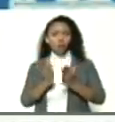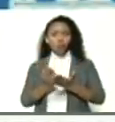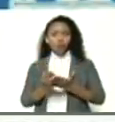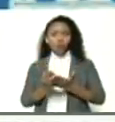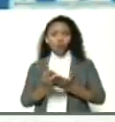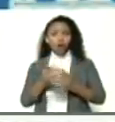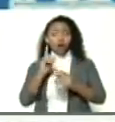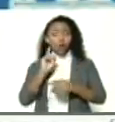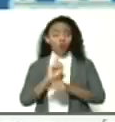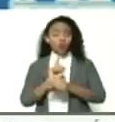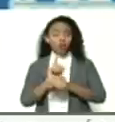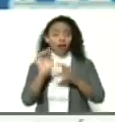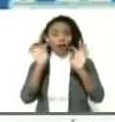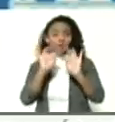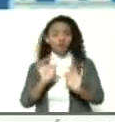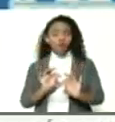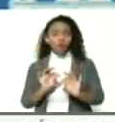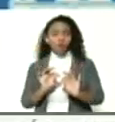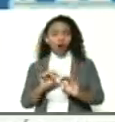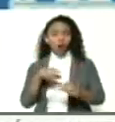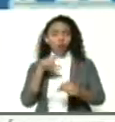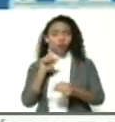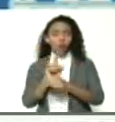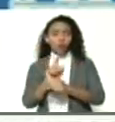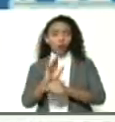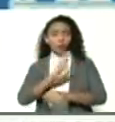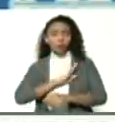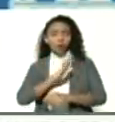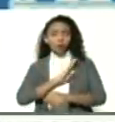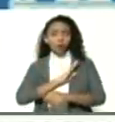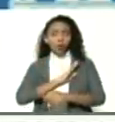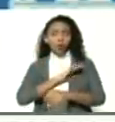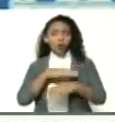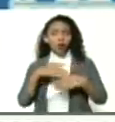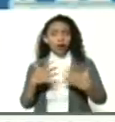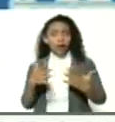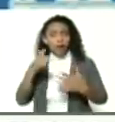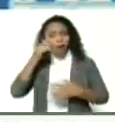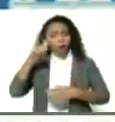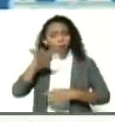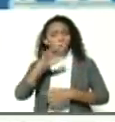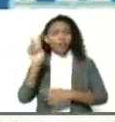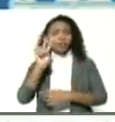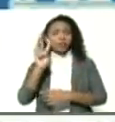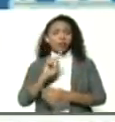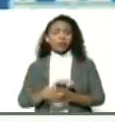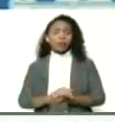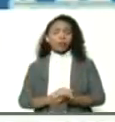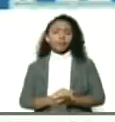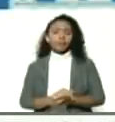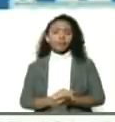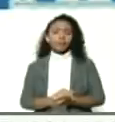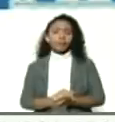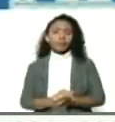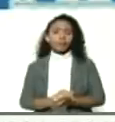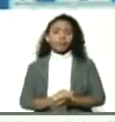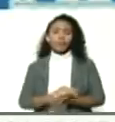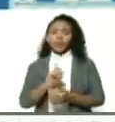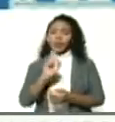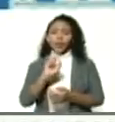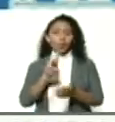cuyo único titular, cuyo único propietario es el pueblo venezolano. No